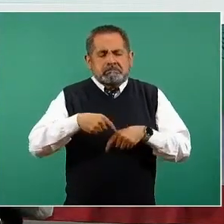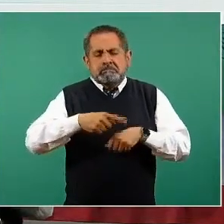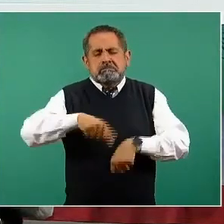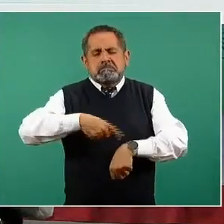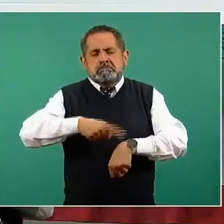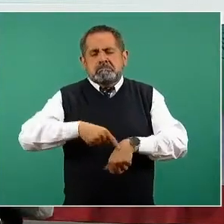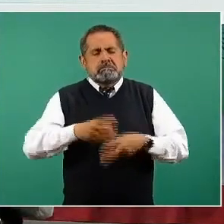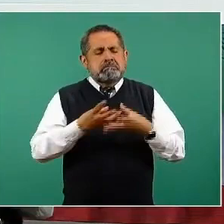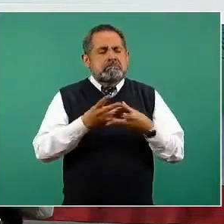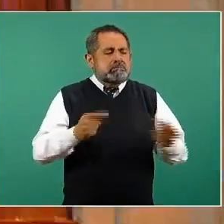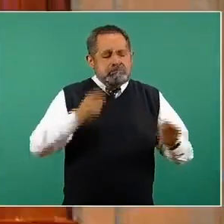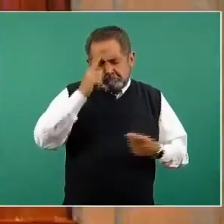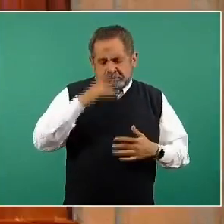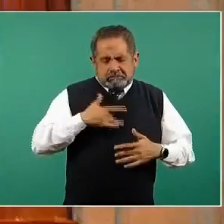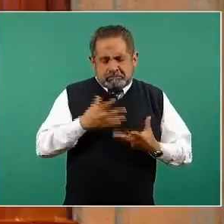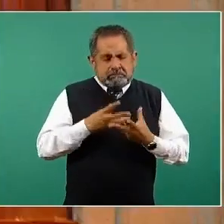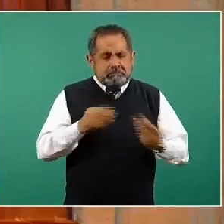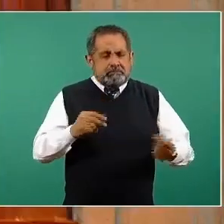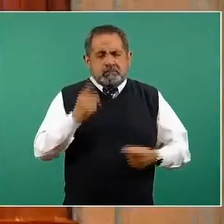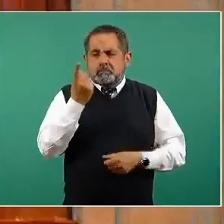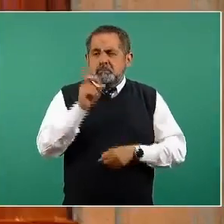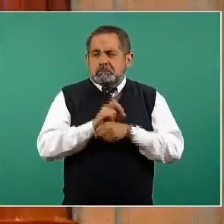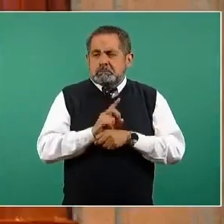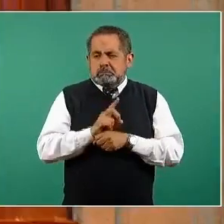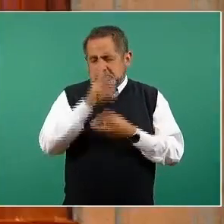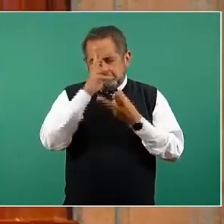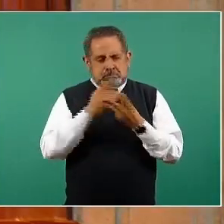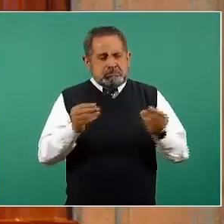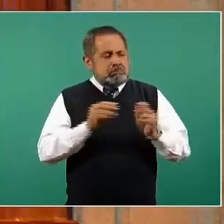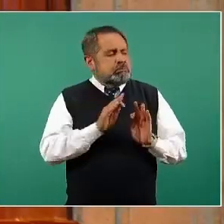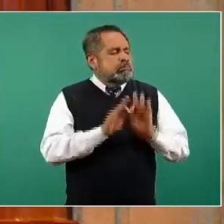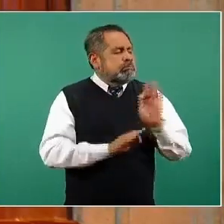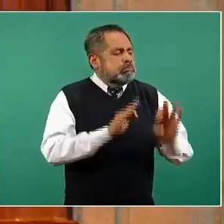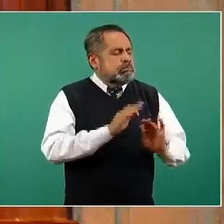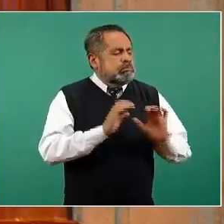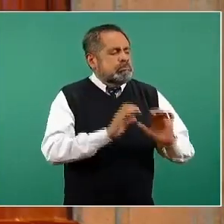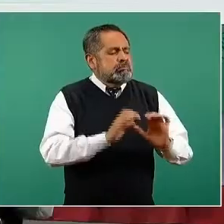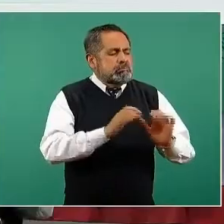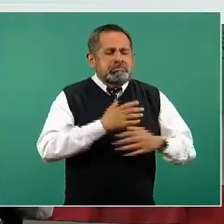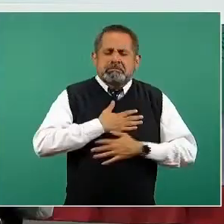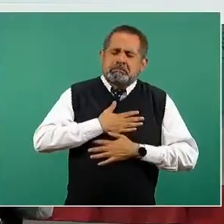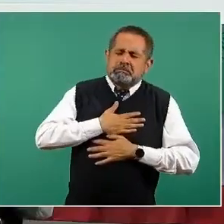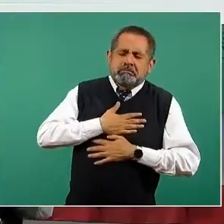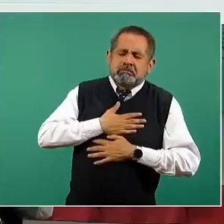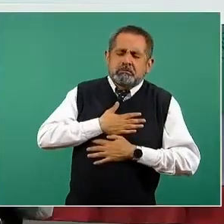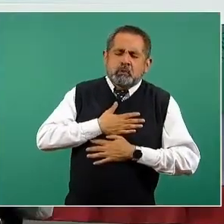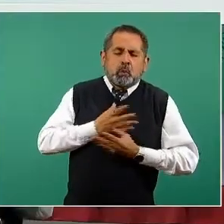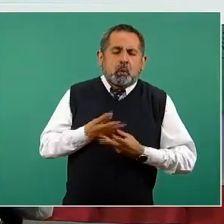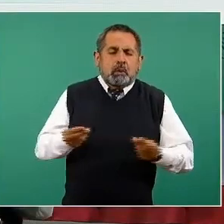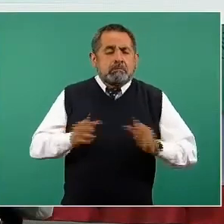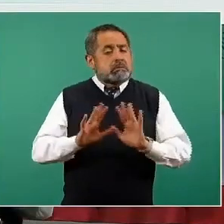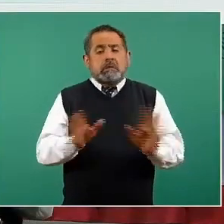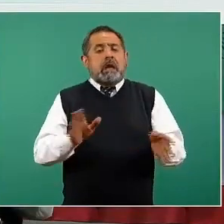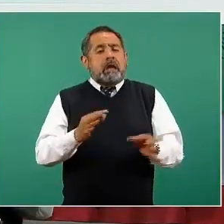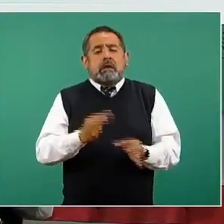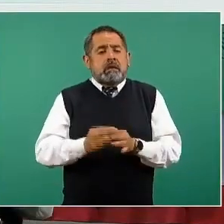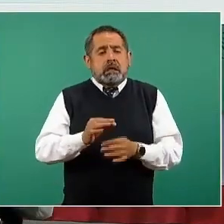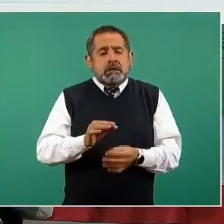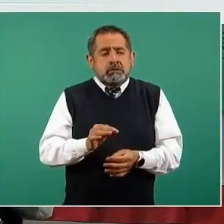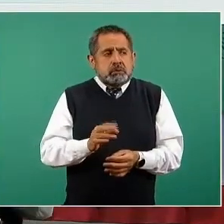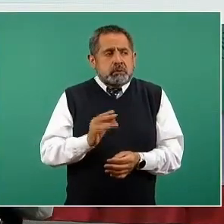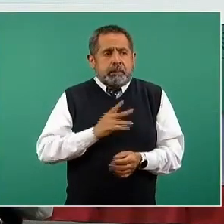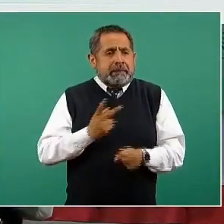horas o en menos de 24 y que solamente requieren tratamiento sintomático para poder